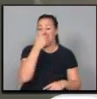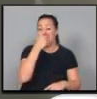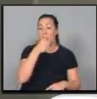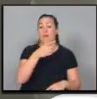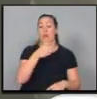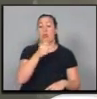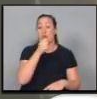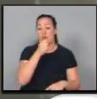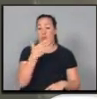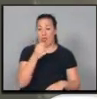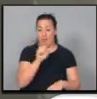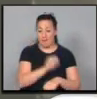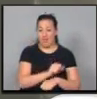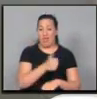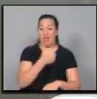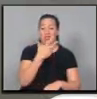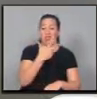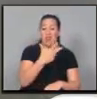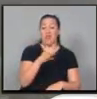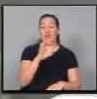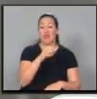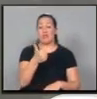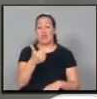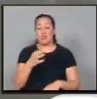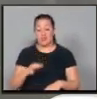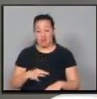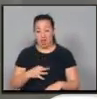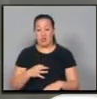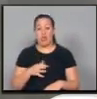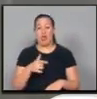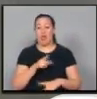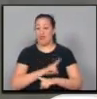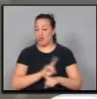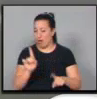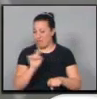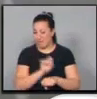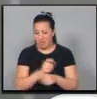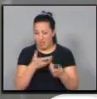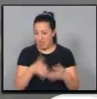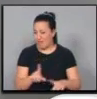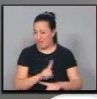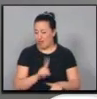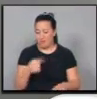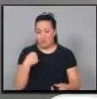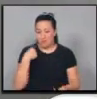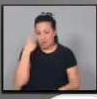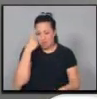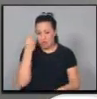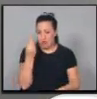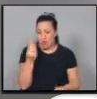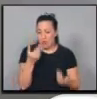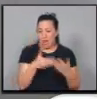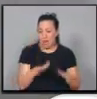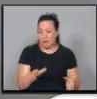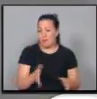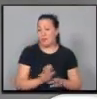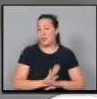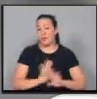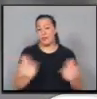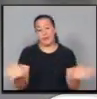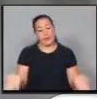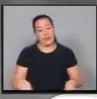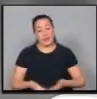pena de 3 a 6 años y es no excarcelable. Por eso, no me entra en la cabeza cómo estas personas están en libertad. Pero bueno,